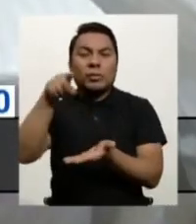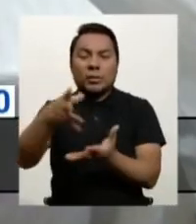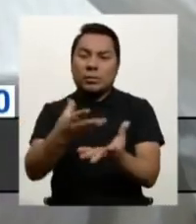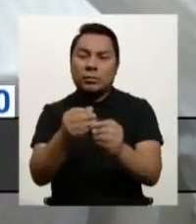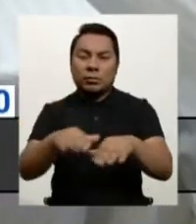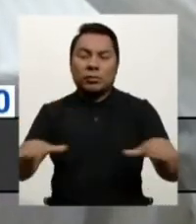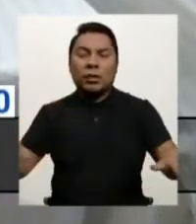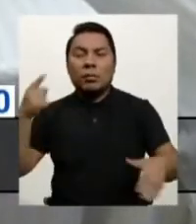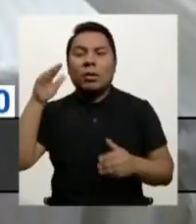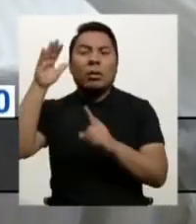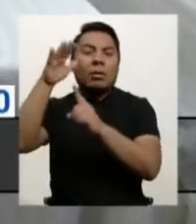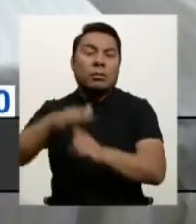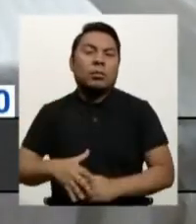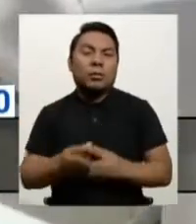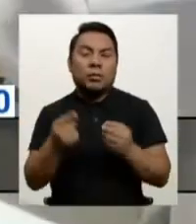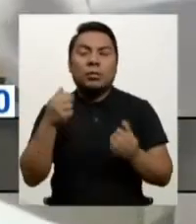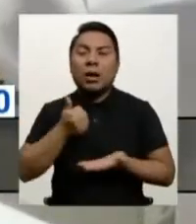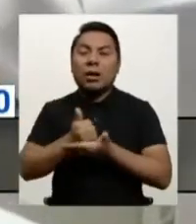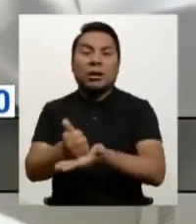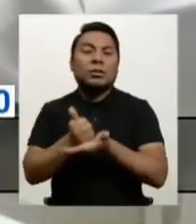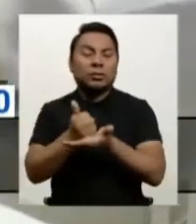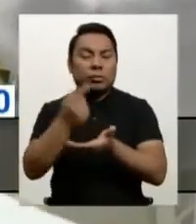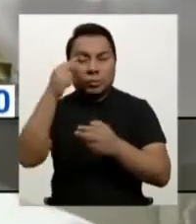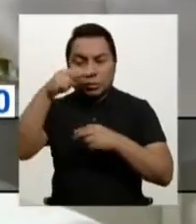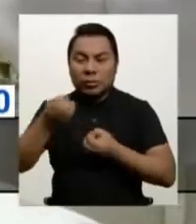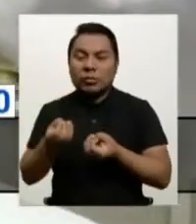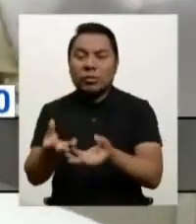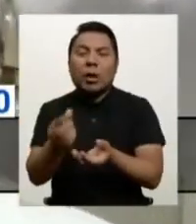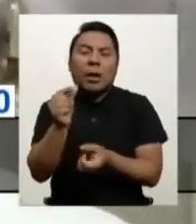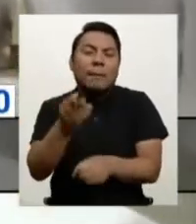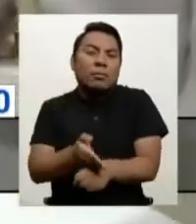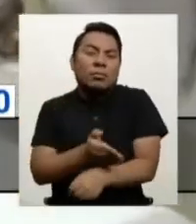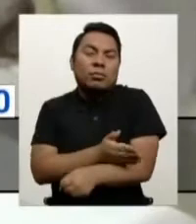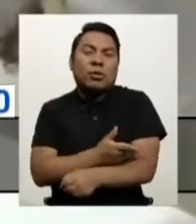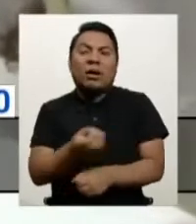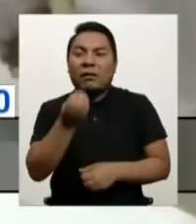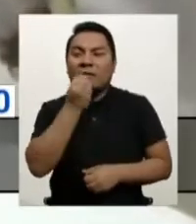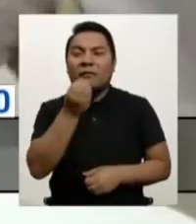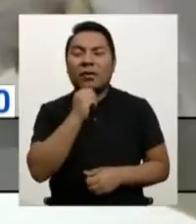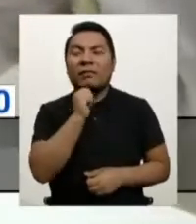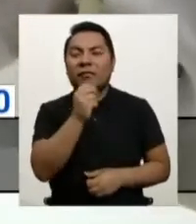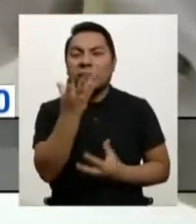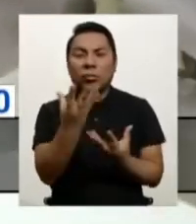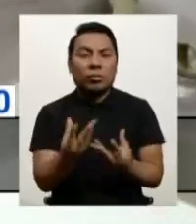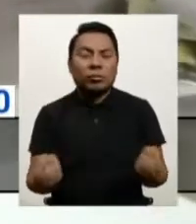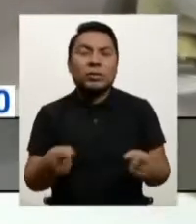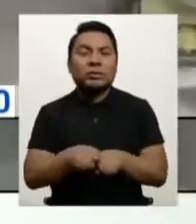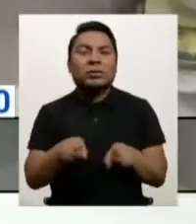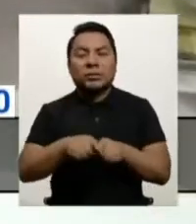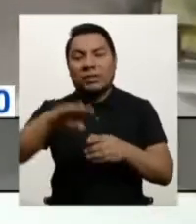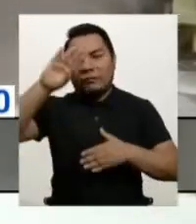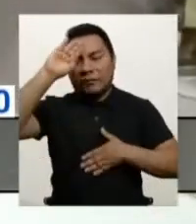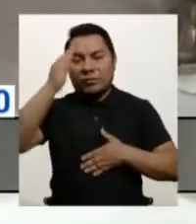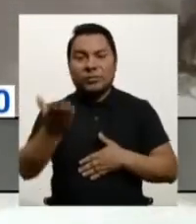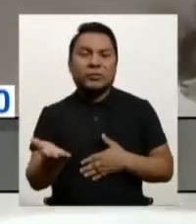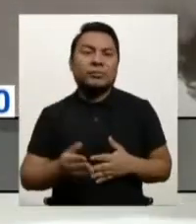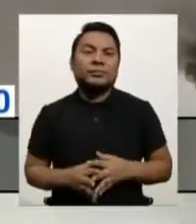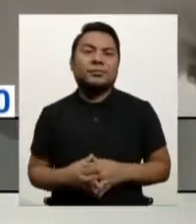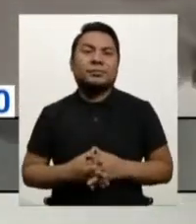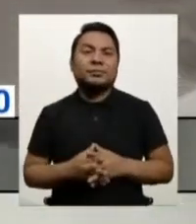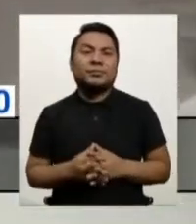de Bashar al-Assad, por lo que la ayuda humanitaria llega a cuentagotas. A la falta de alimentos se suman los problemas de salud.